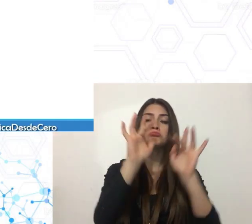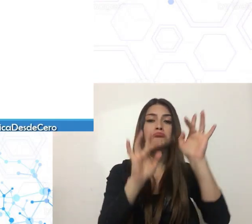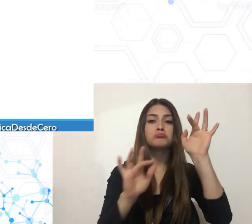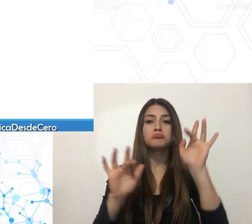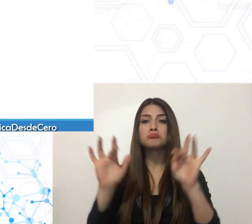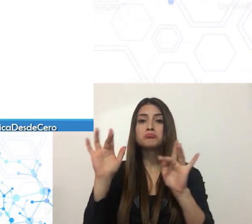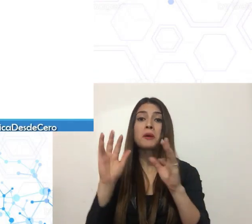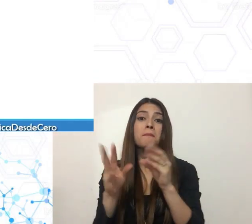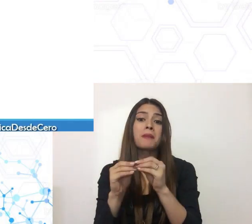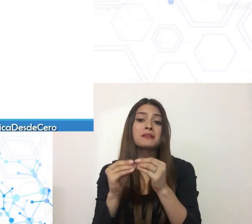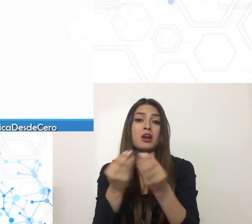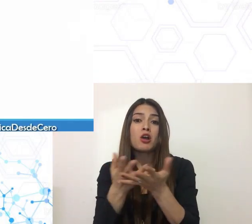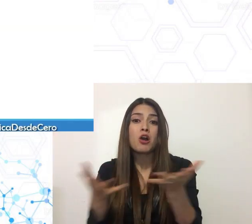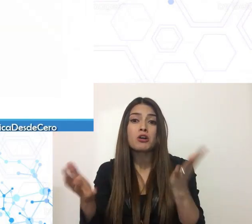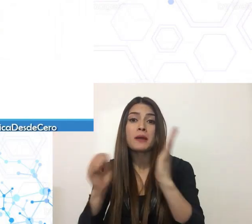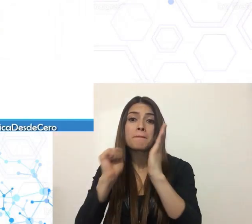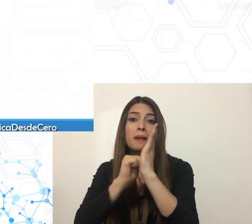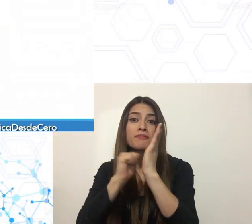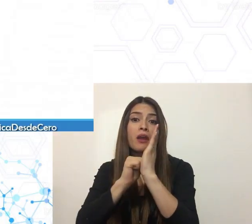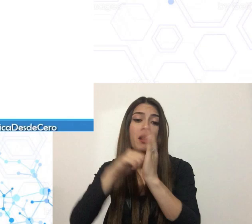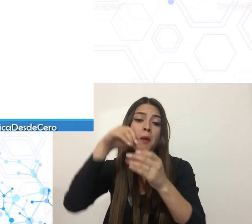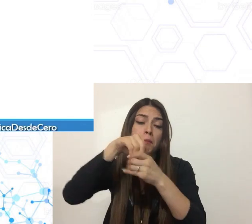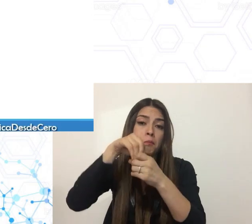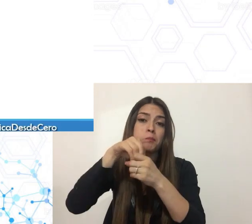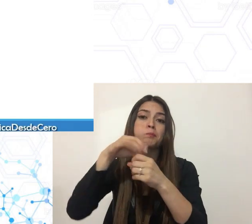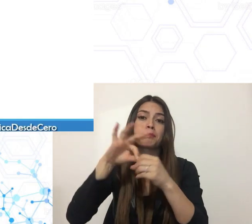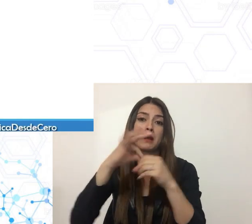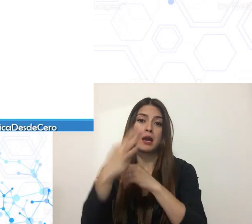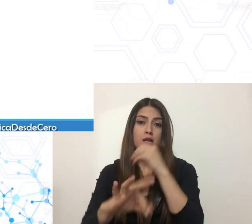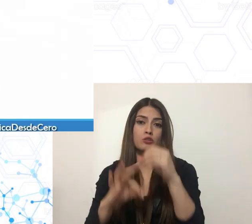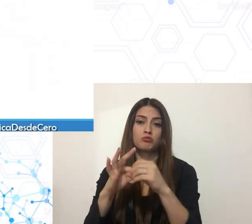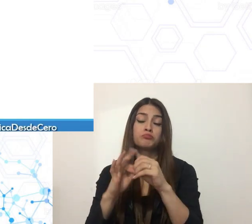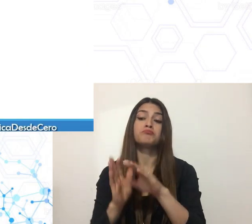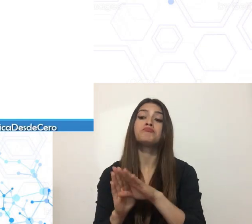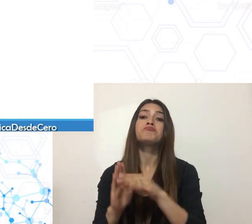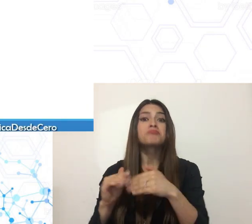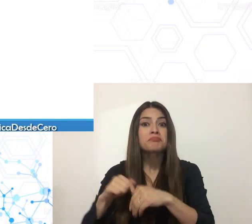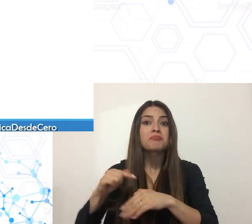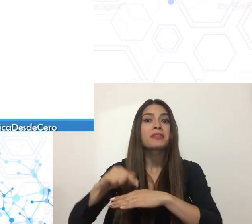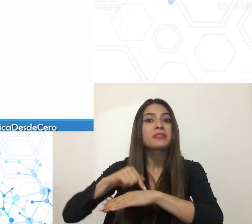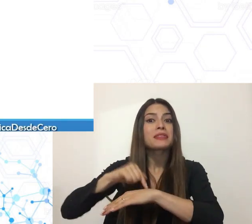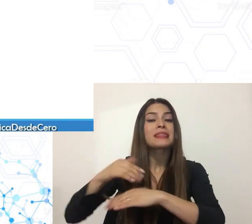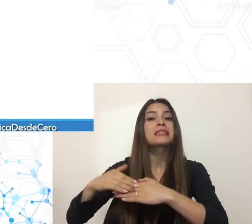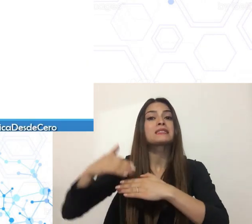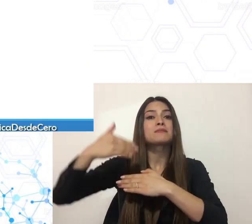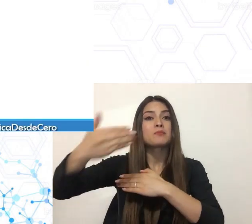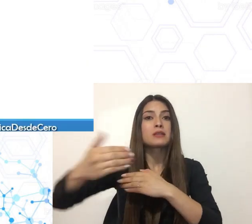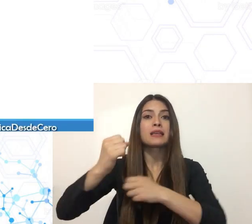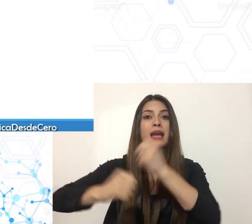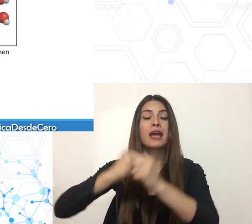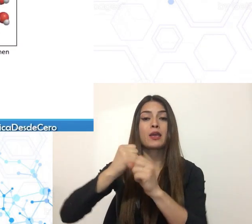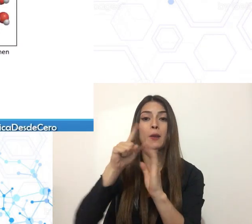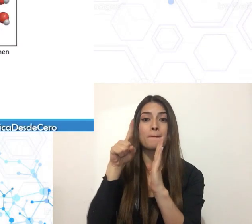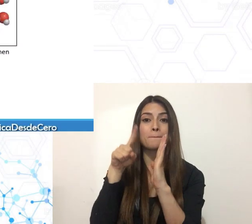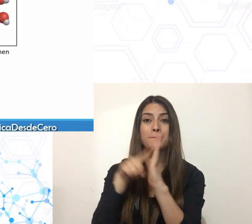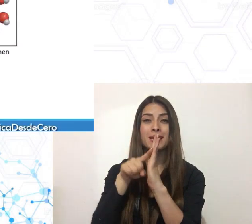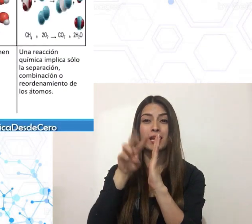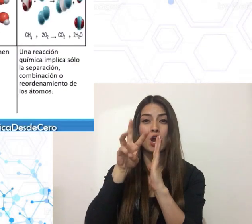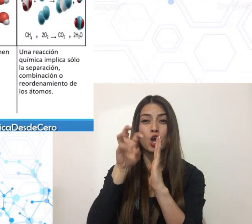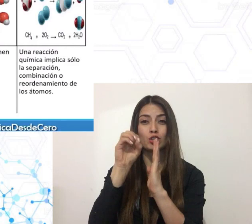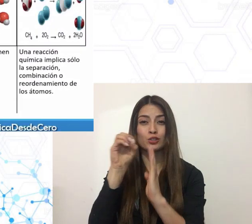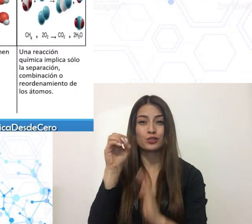teoría atómica de John Dalton, hacia 1805 con el señor John Dalton, y el señor John Dalton entonces